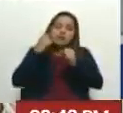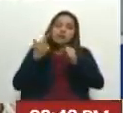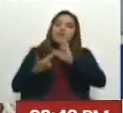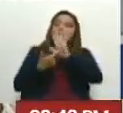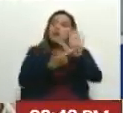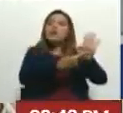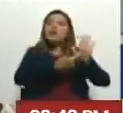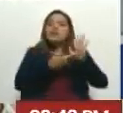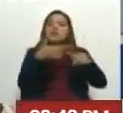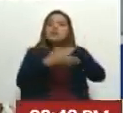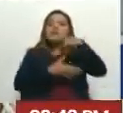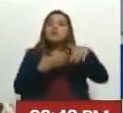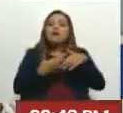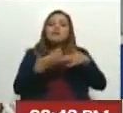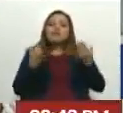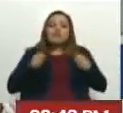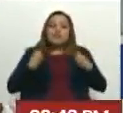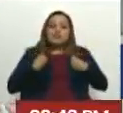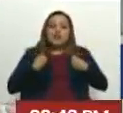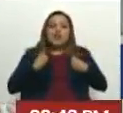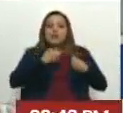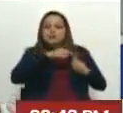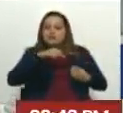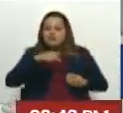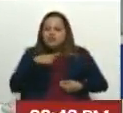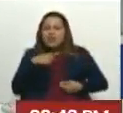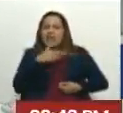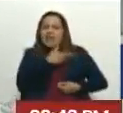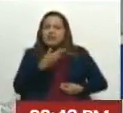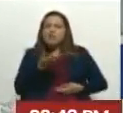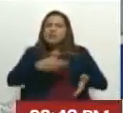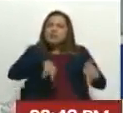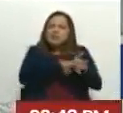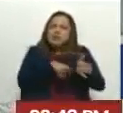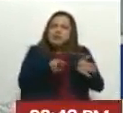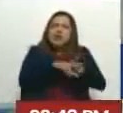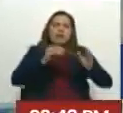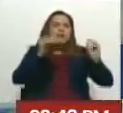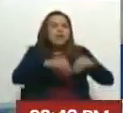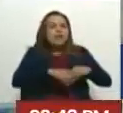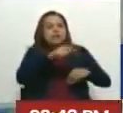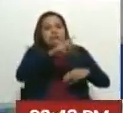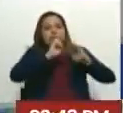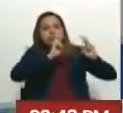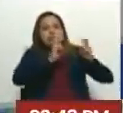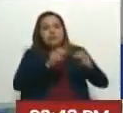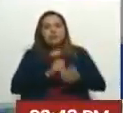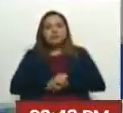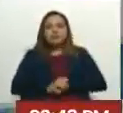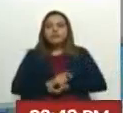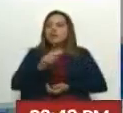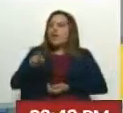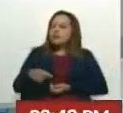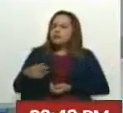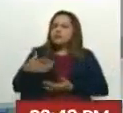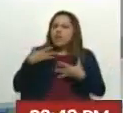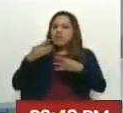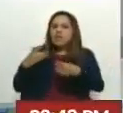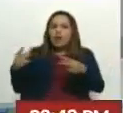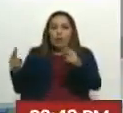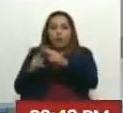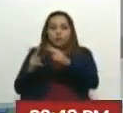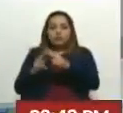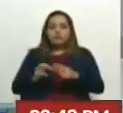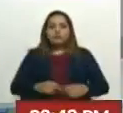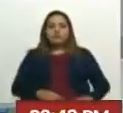realidades humanas, pero queremos hacer hincapié en esta temática. Fíjate que también nos interesa conocer, porque el hecho de